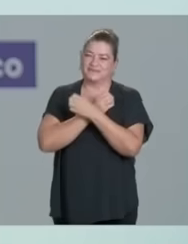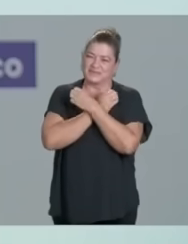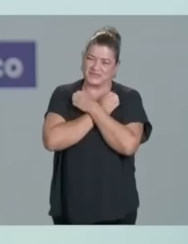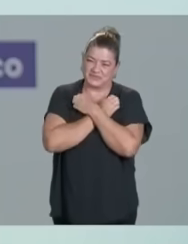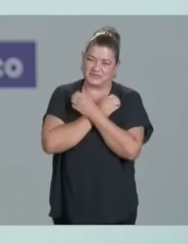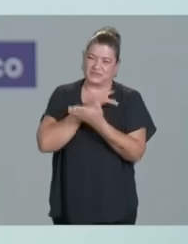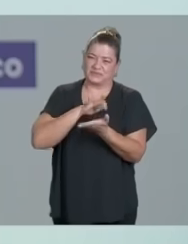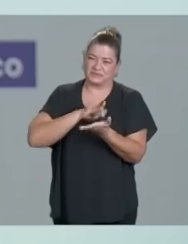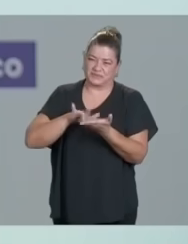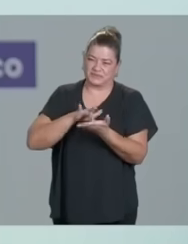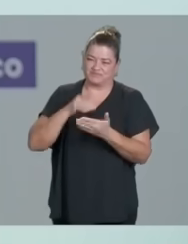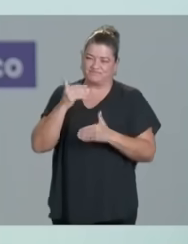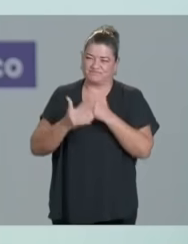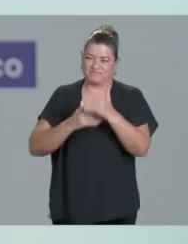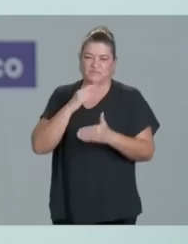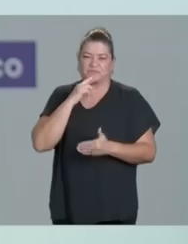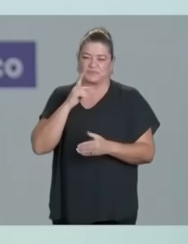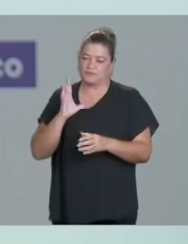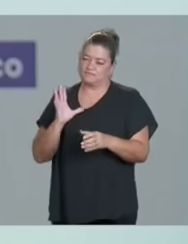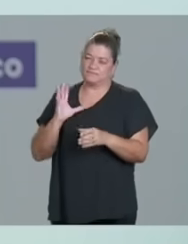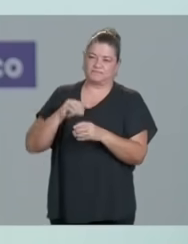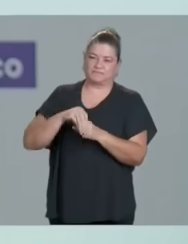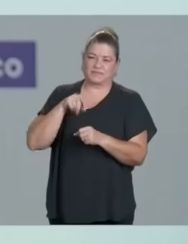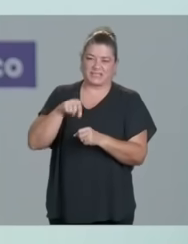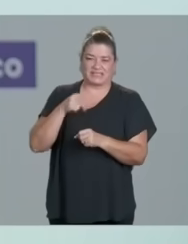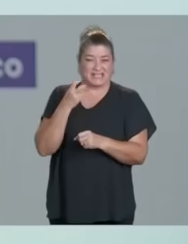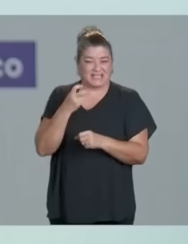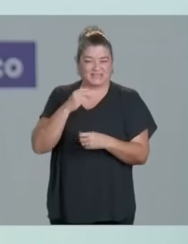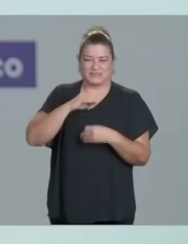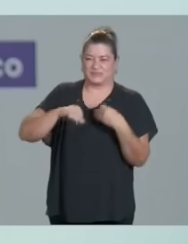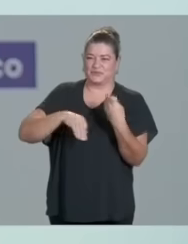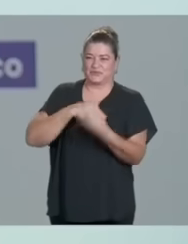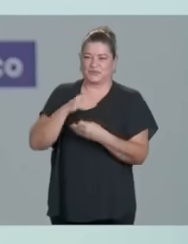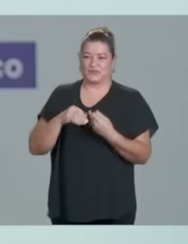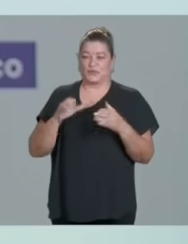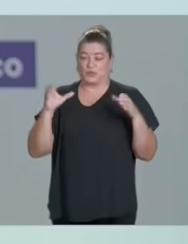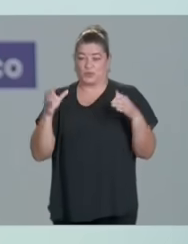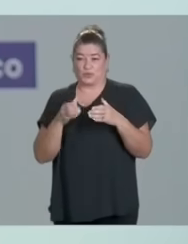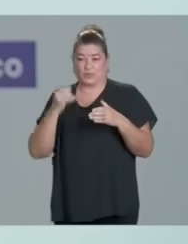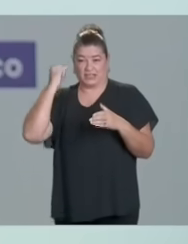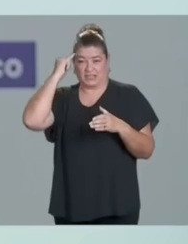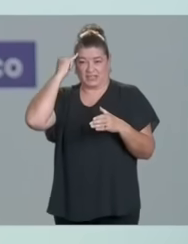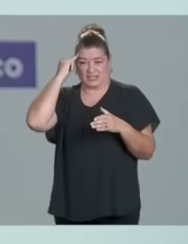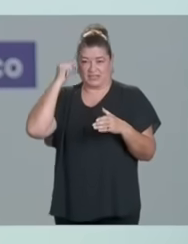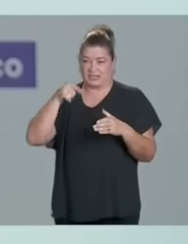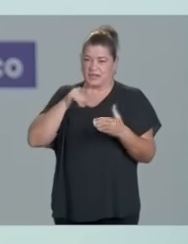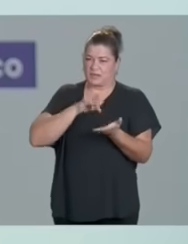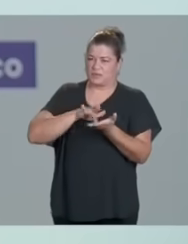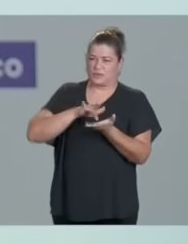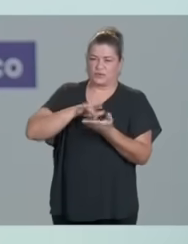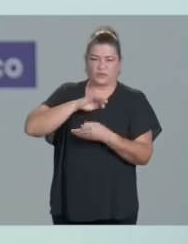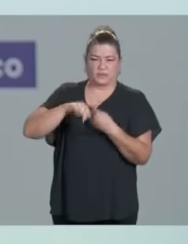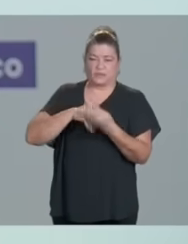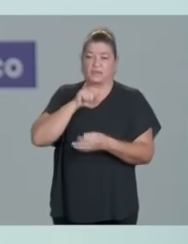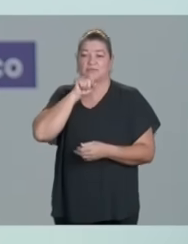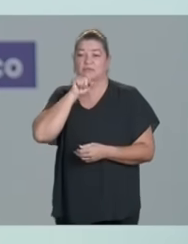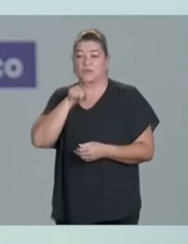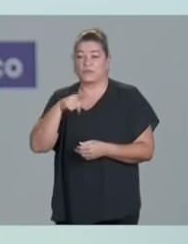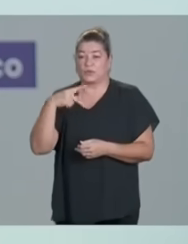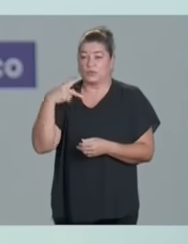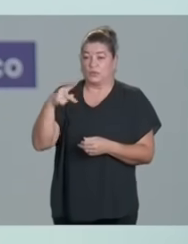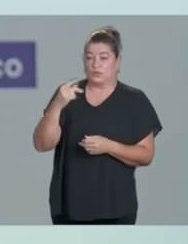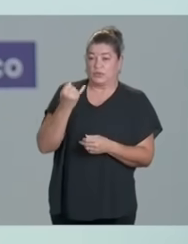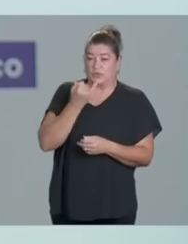incluyente. Por eso estamos planteando que las maestras y los maestros en comunidades indígenas tengan que enseñar en la lengua de origen de las